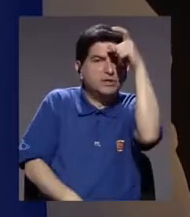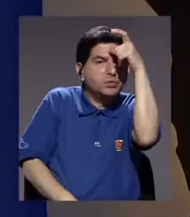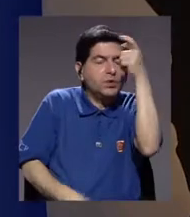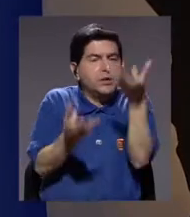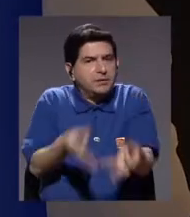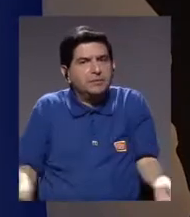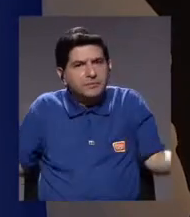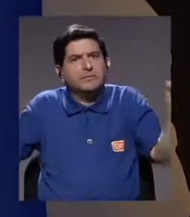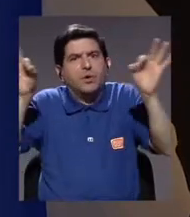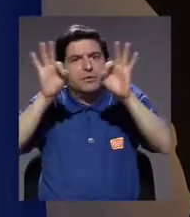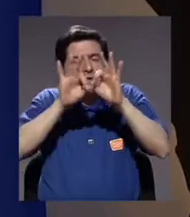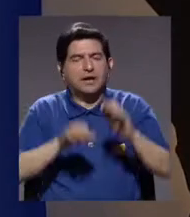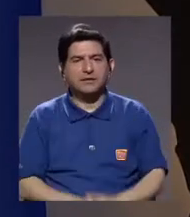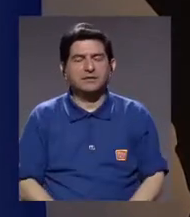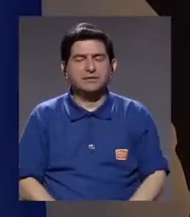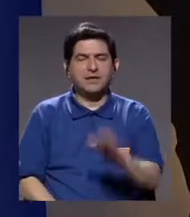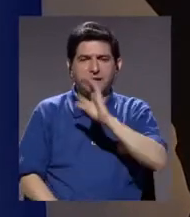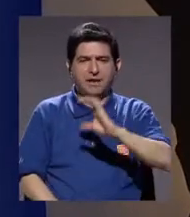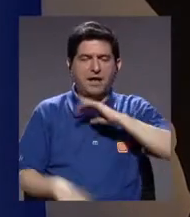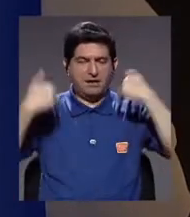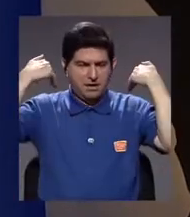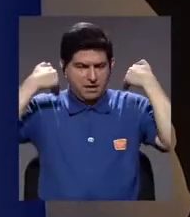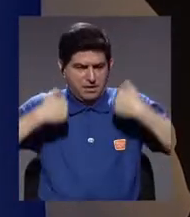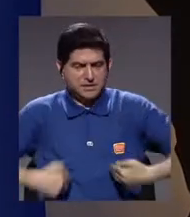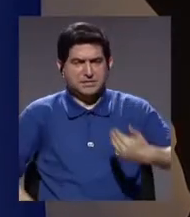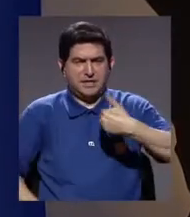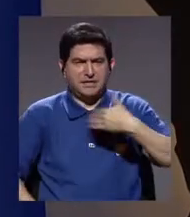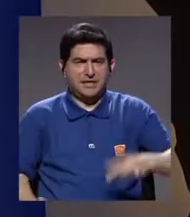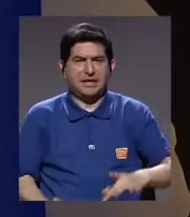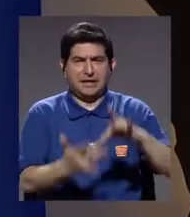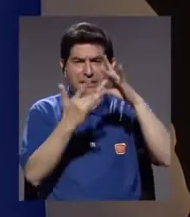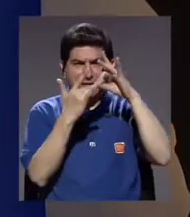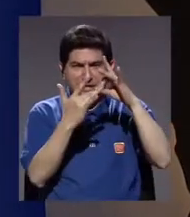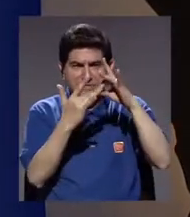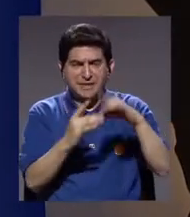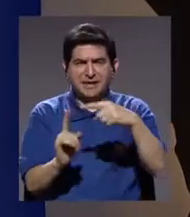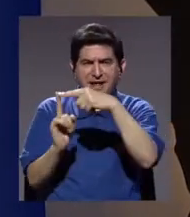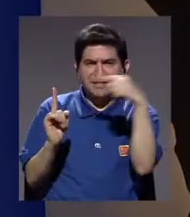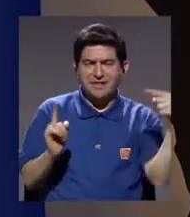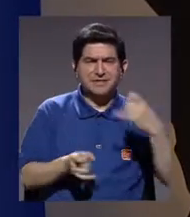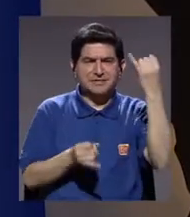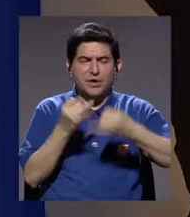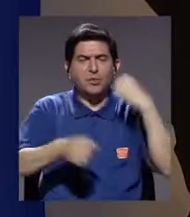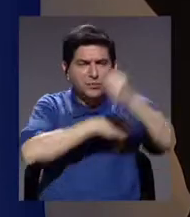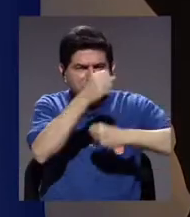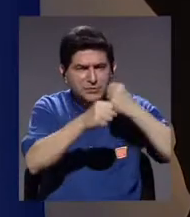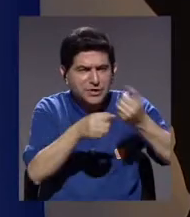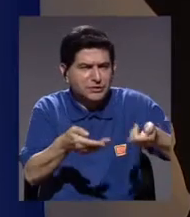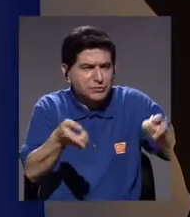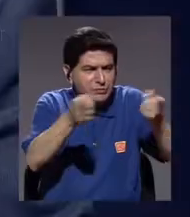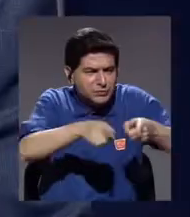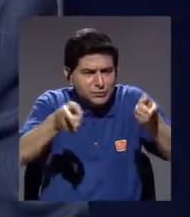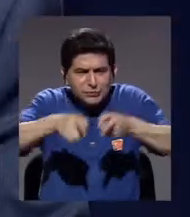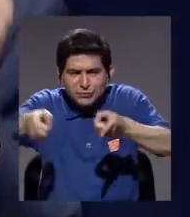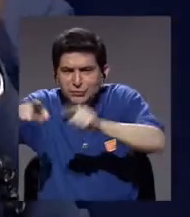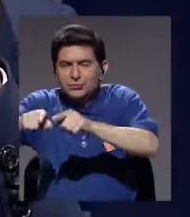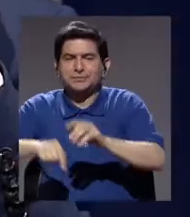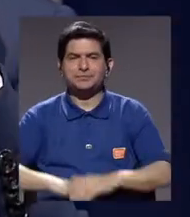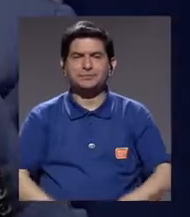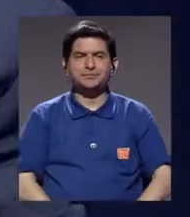turca, es muy importante el carácter humanitario que ha adquirido sobre todo a partir de los últimos años?